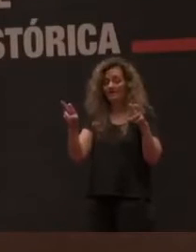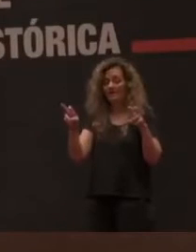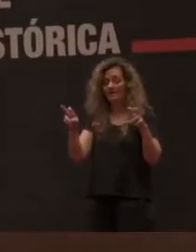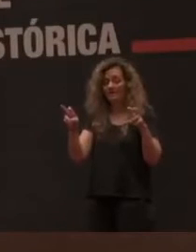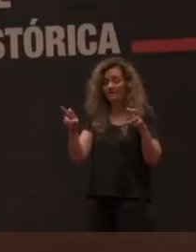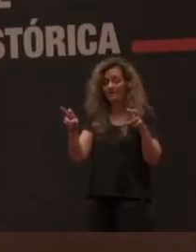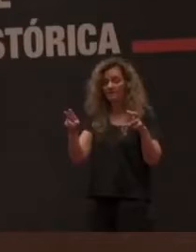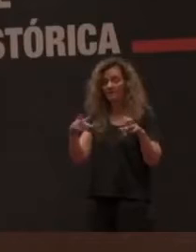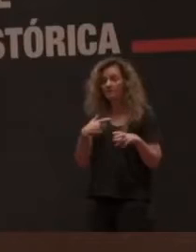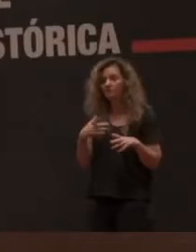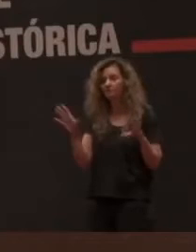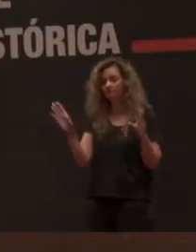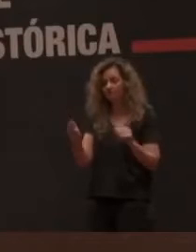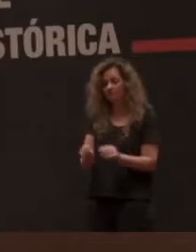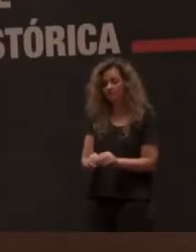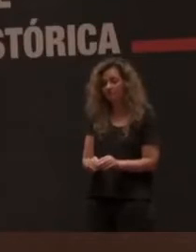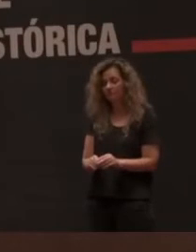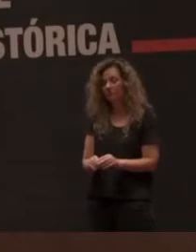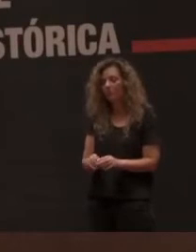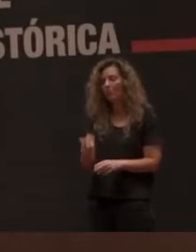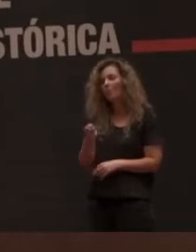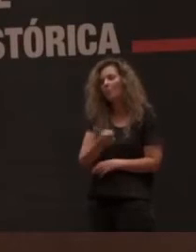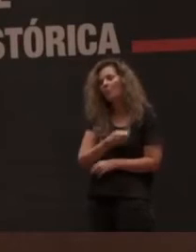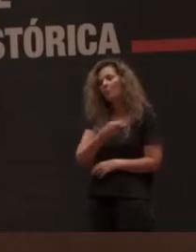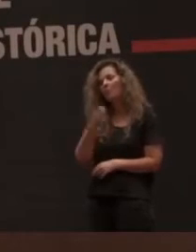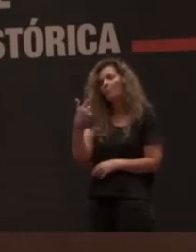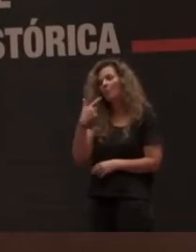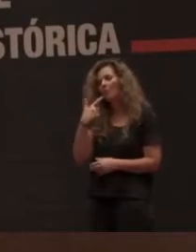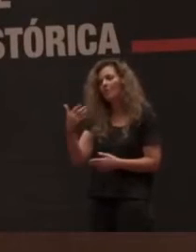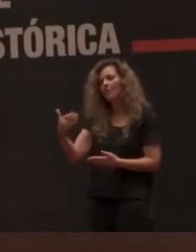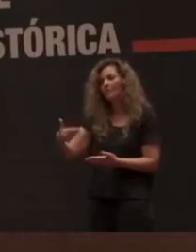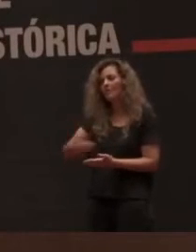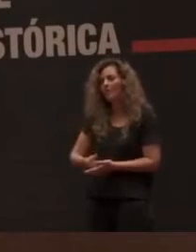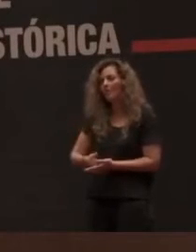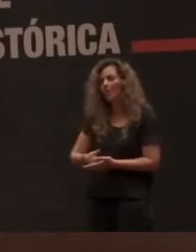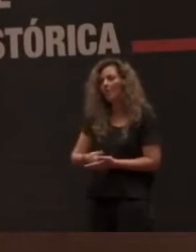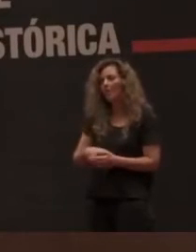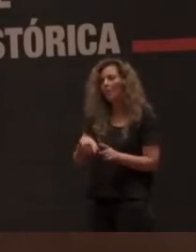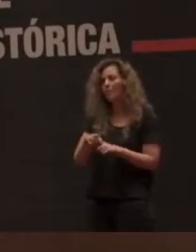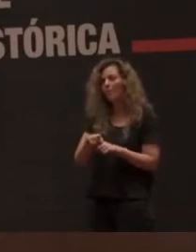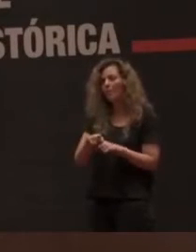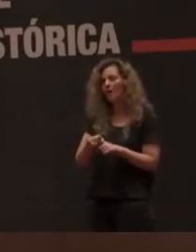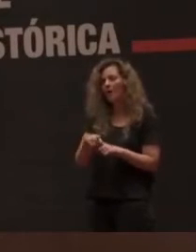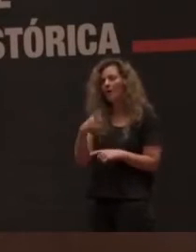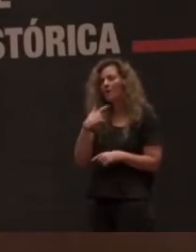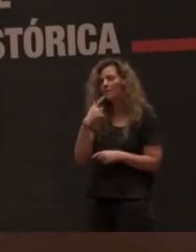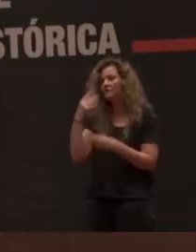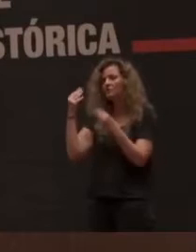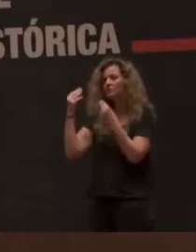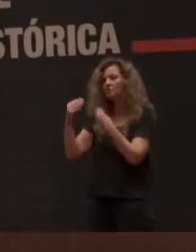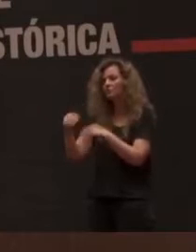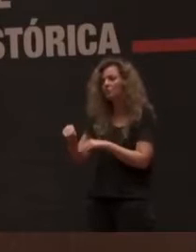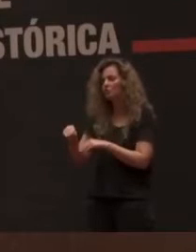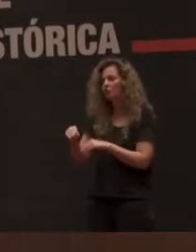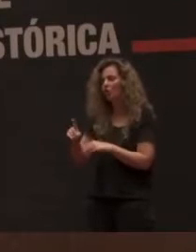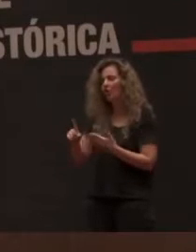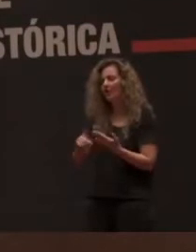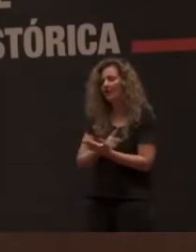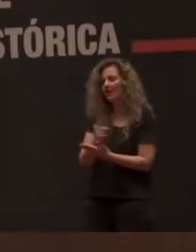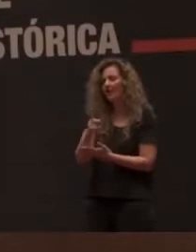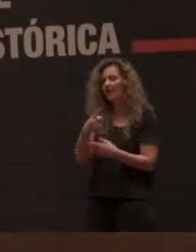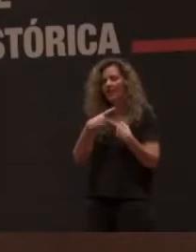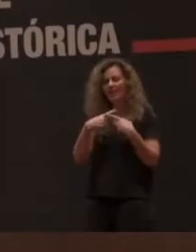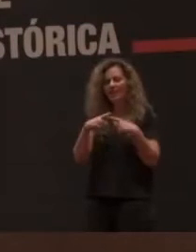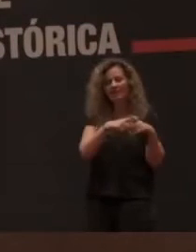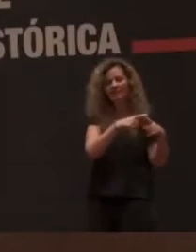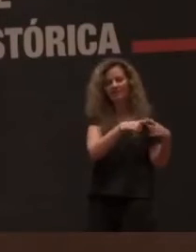tamén se dixeron, xera un pouco no que se me pediu, un percorrido non só historiográfico, senón dos diferentes enfoques,